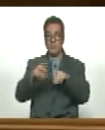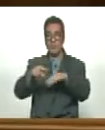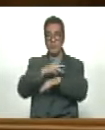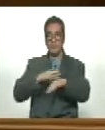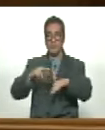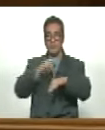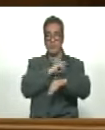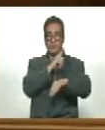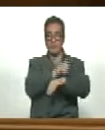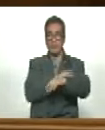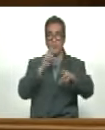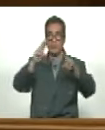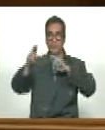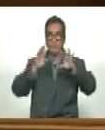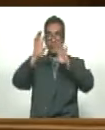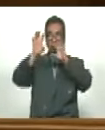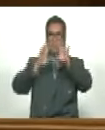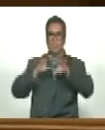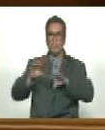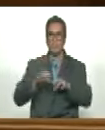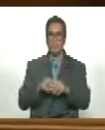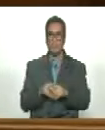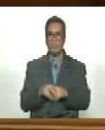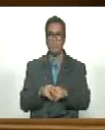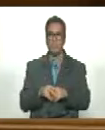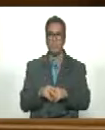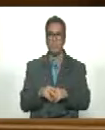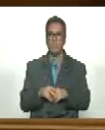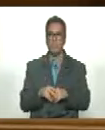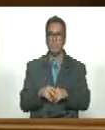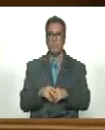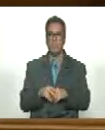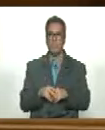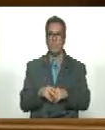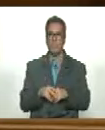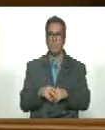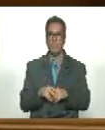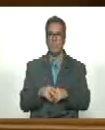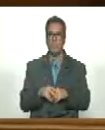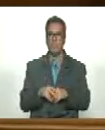Ministerio del Poder Popular para Relaciones Exteriores.